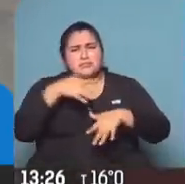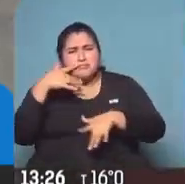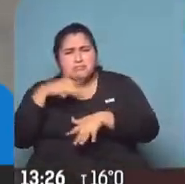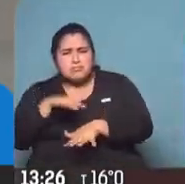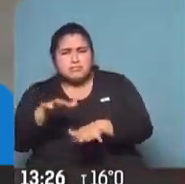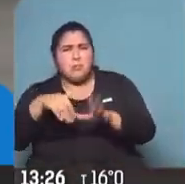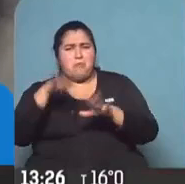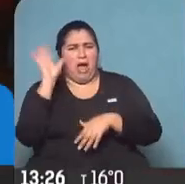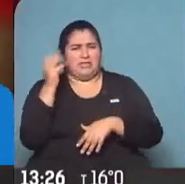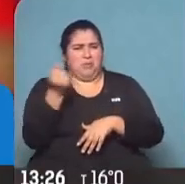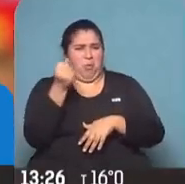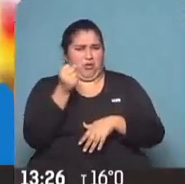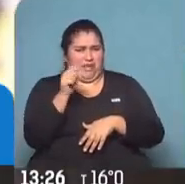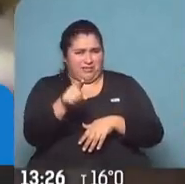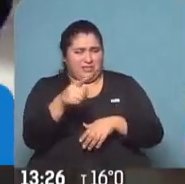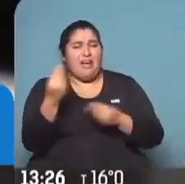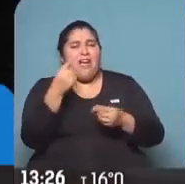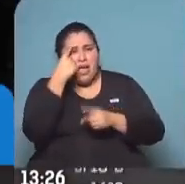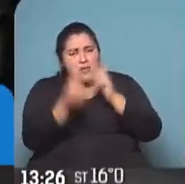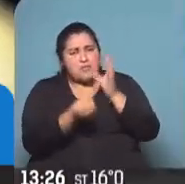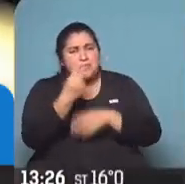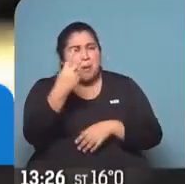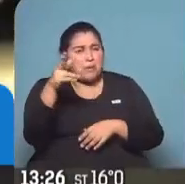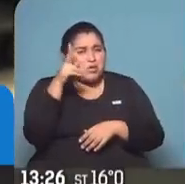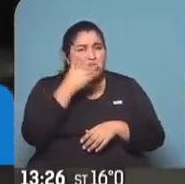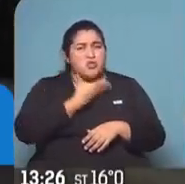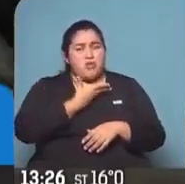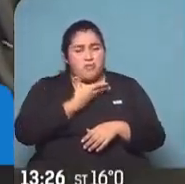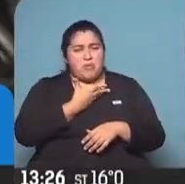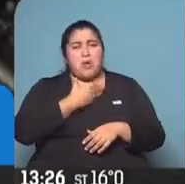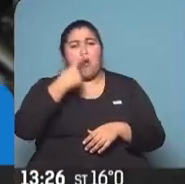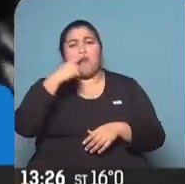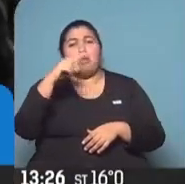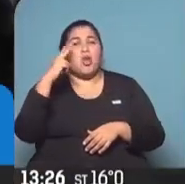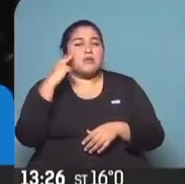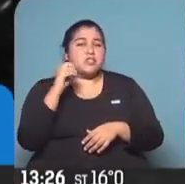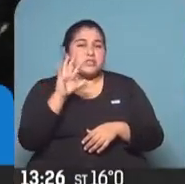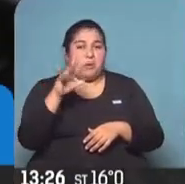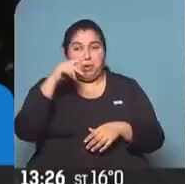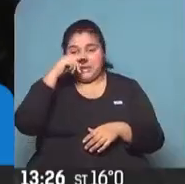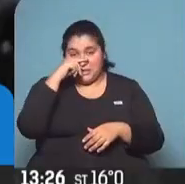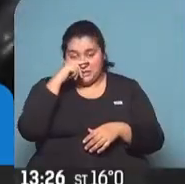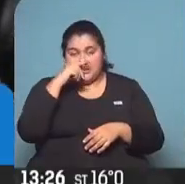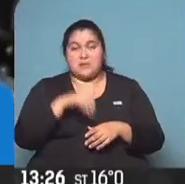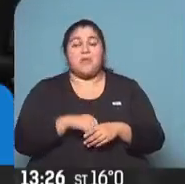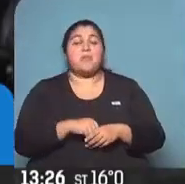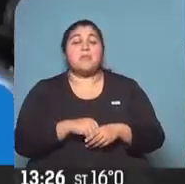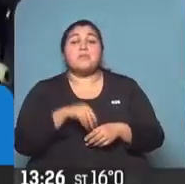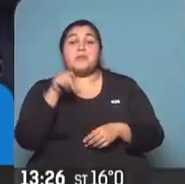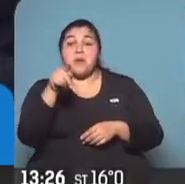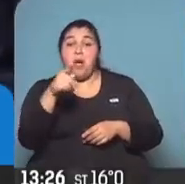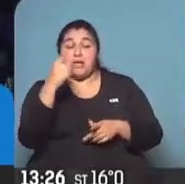vídeos recortados y fue creada el 28 de febrero de 1957 en progreso